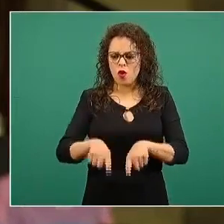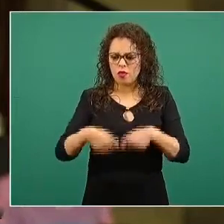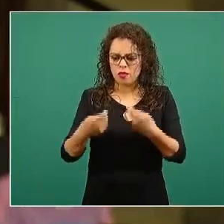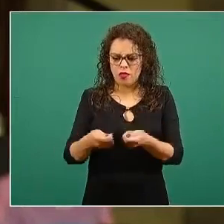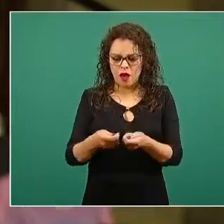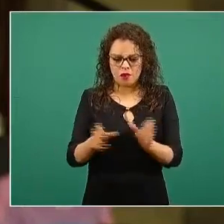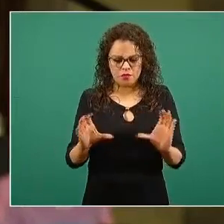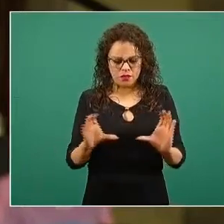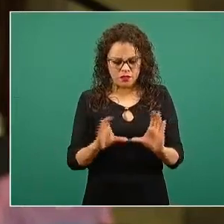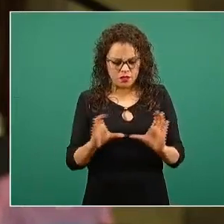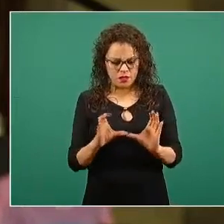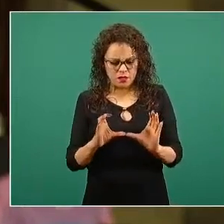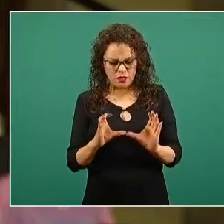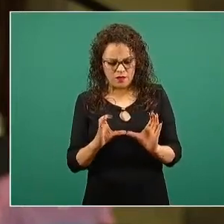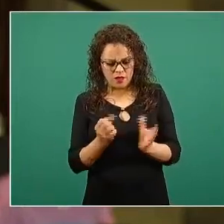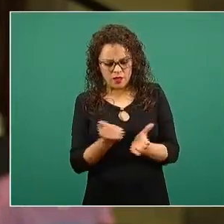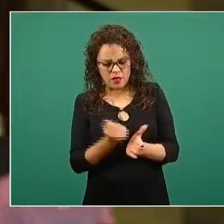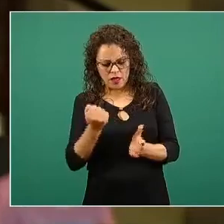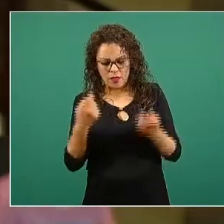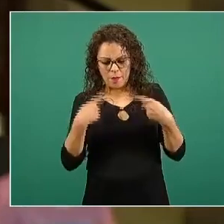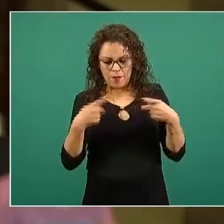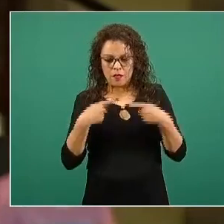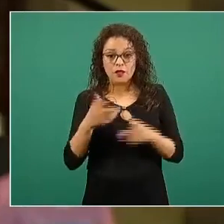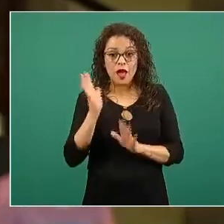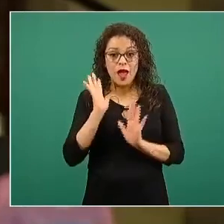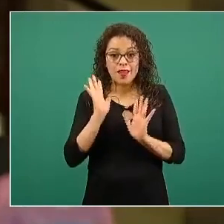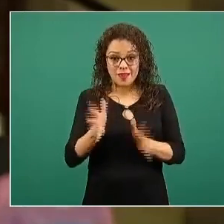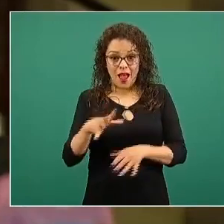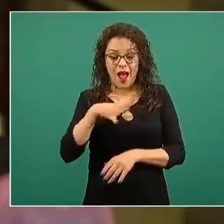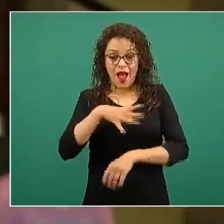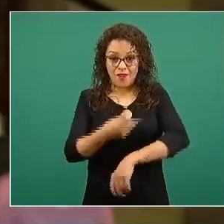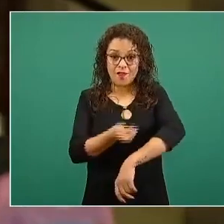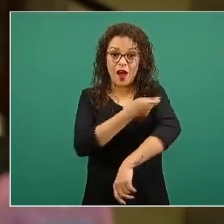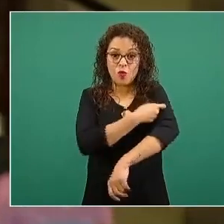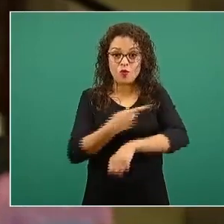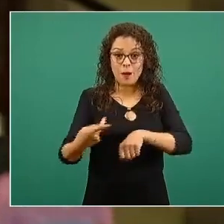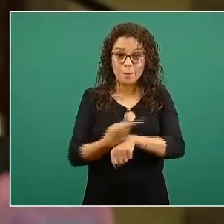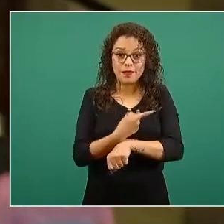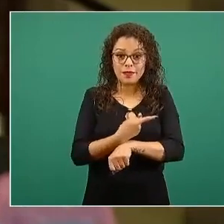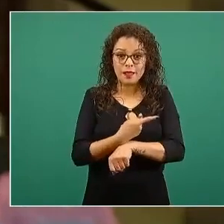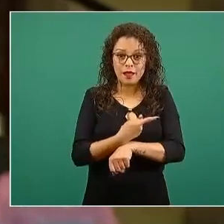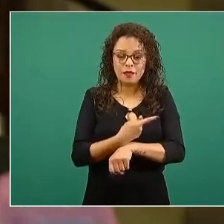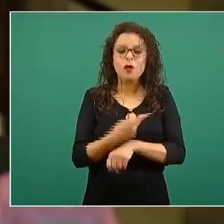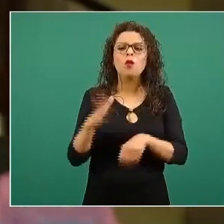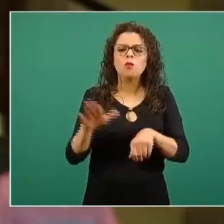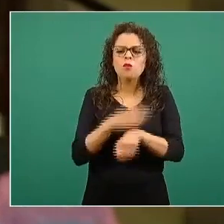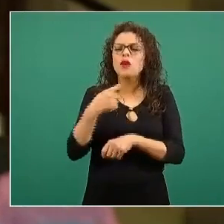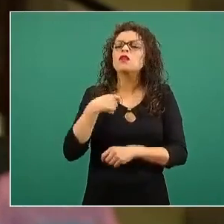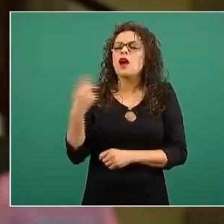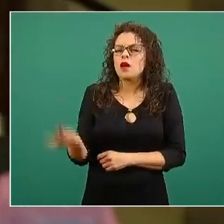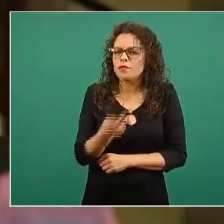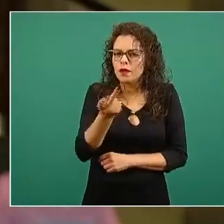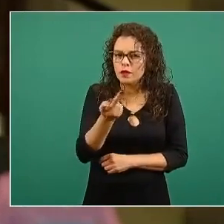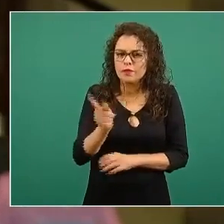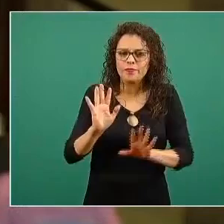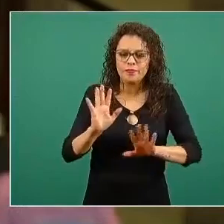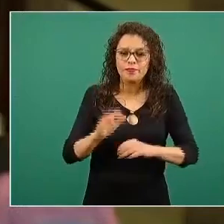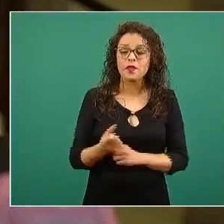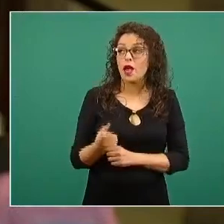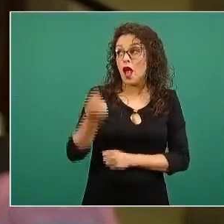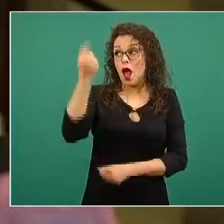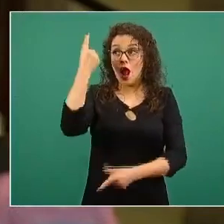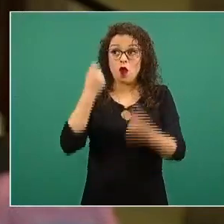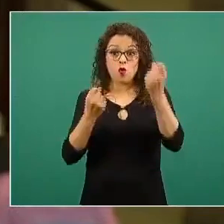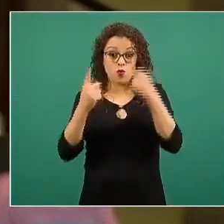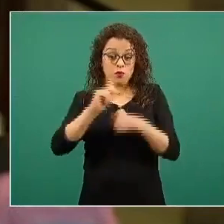las personas que ya se han vacunado? Lo pregunto porque pues hay algunos países que puede